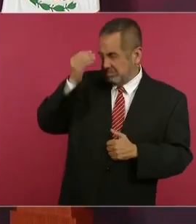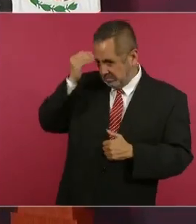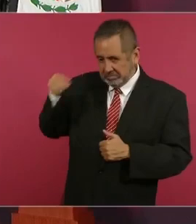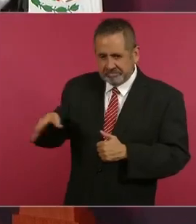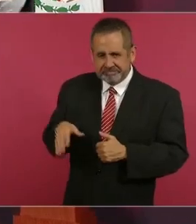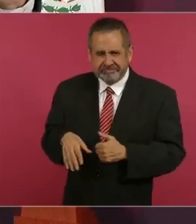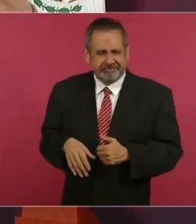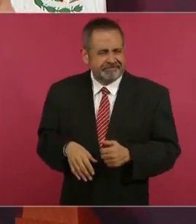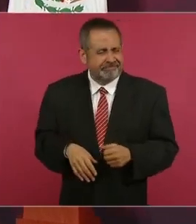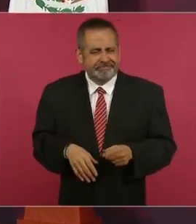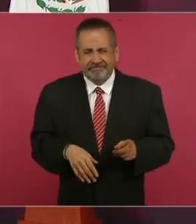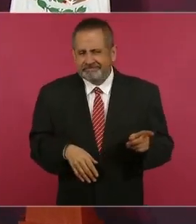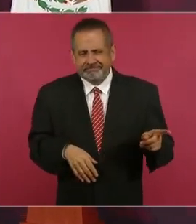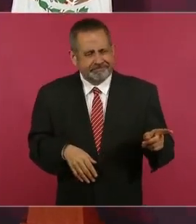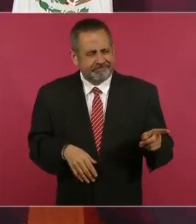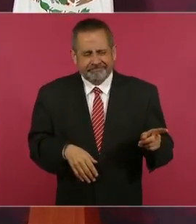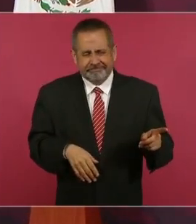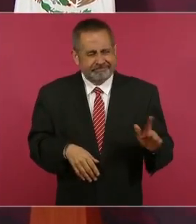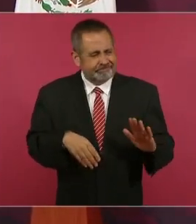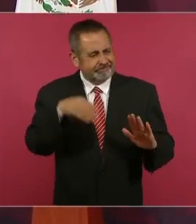Es una degradación